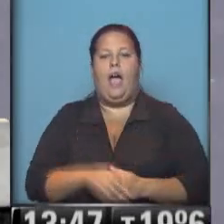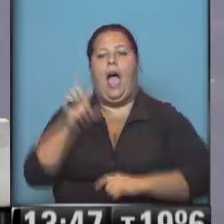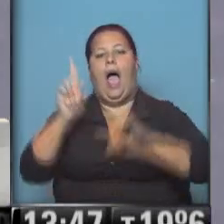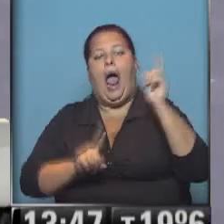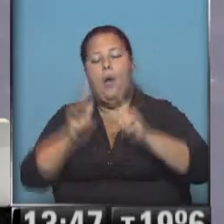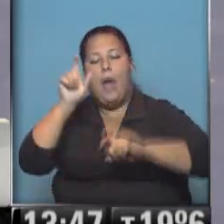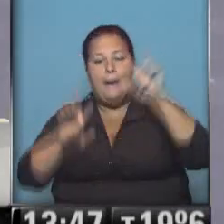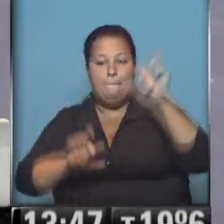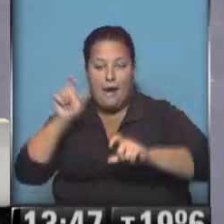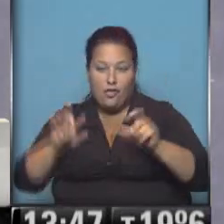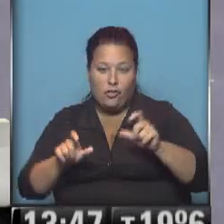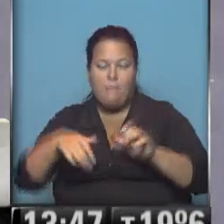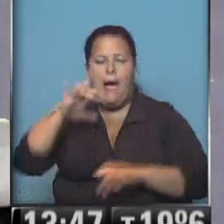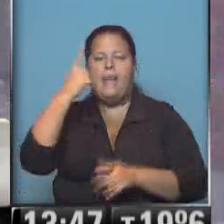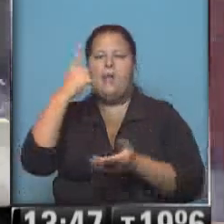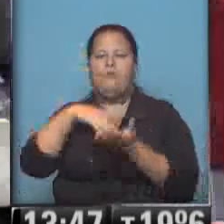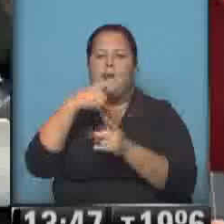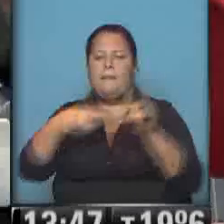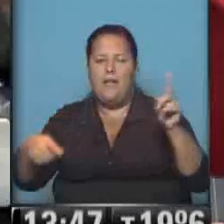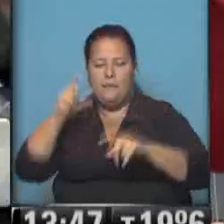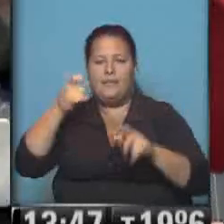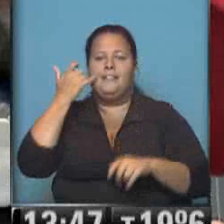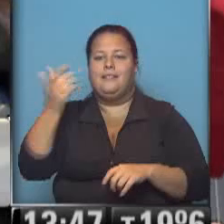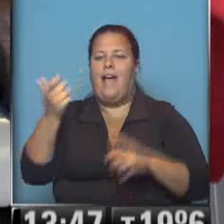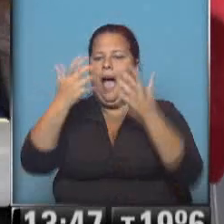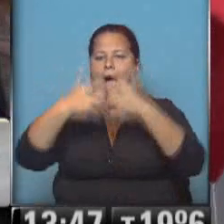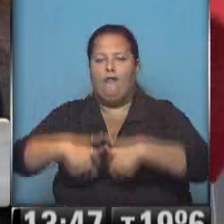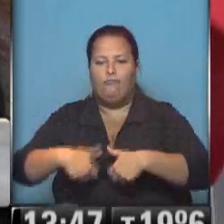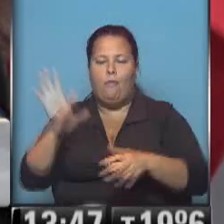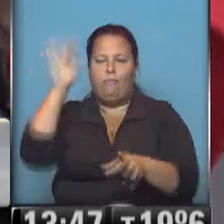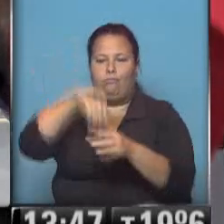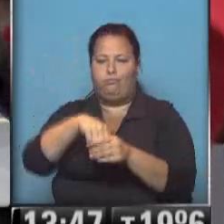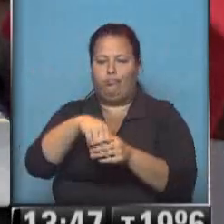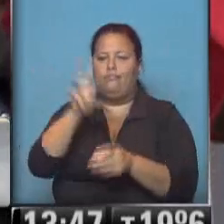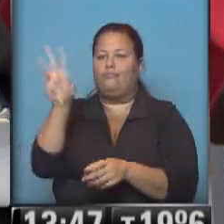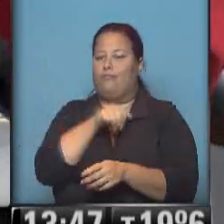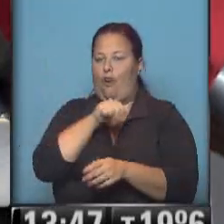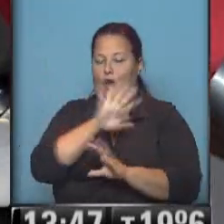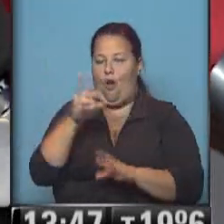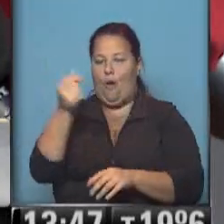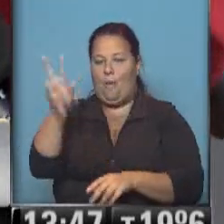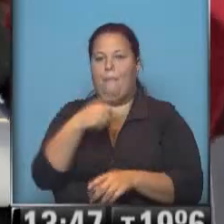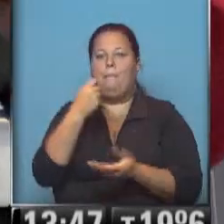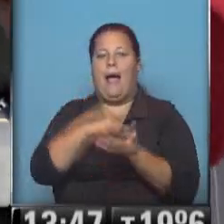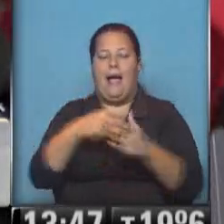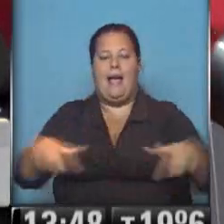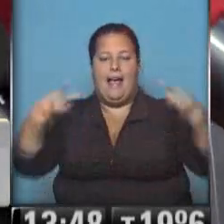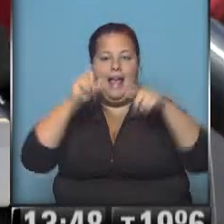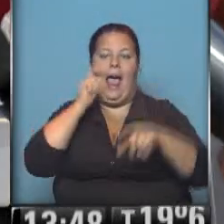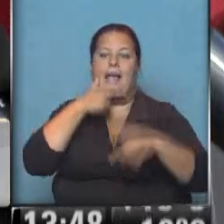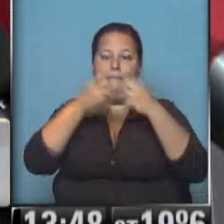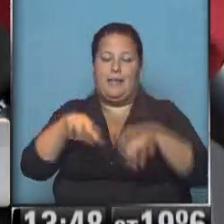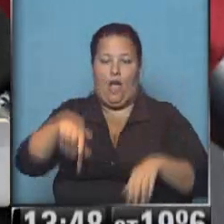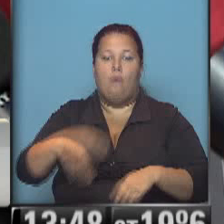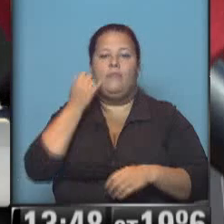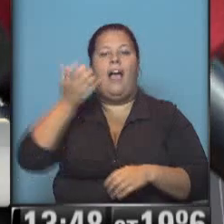algunas personas, más de 1,5 millones de hogares, que han sido automáticamente incluidos para empezar a gozar de este beneficio desde el día de hoy, porque